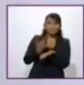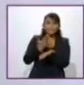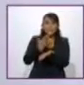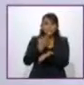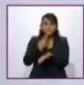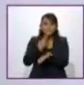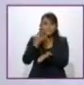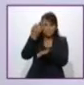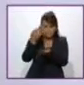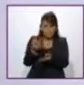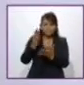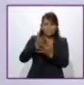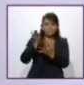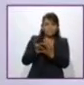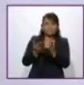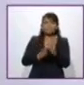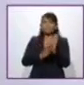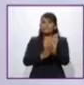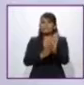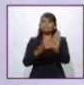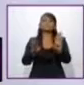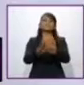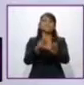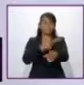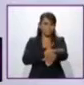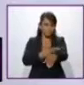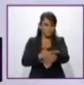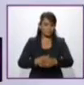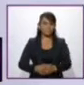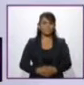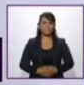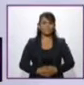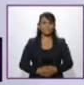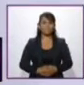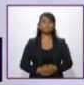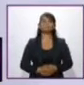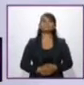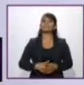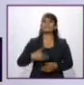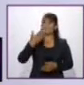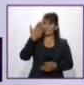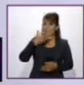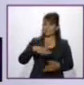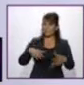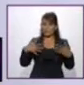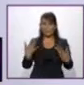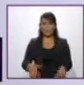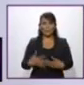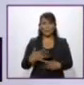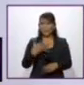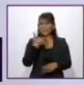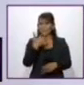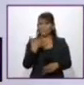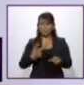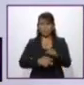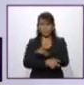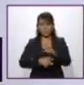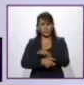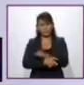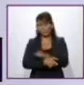Perfecto. Bueno, sabemos que la corrupción es un monstruo de mil cabezas y se da por varios factores.